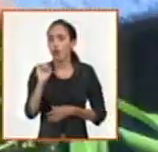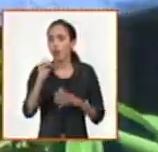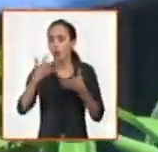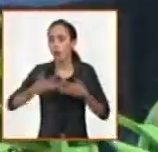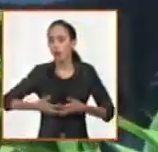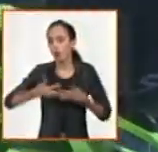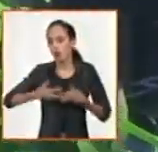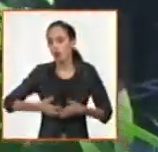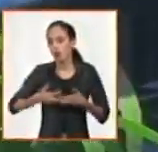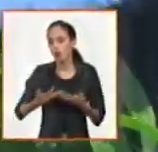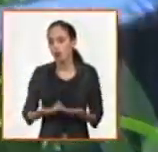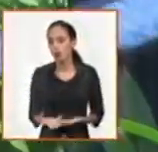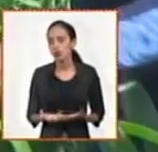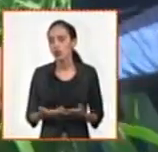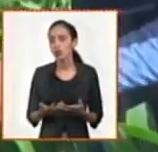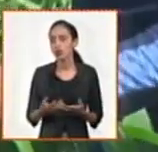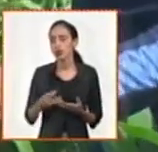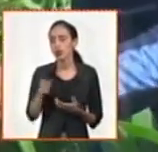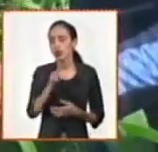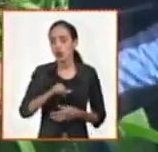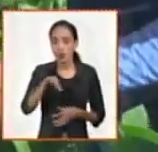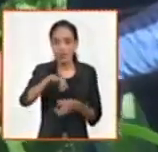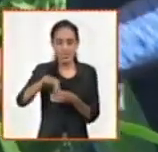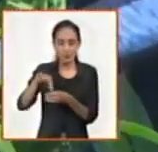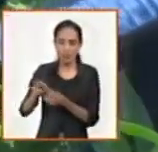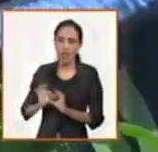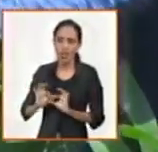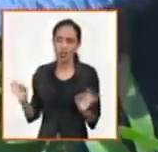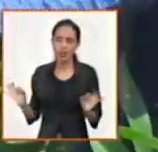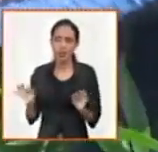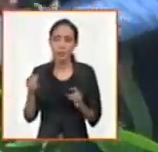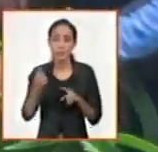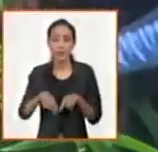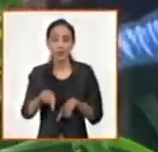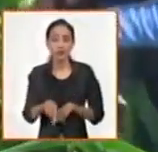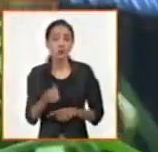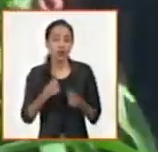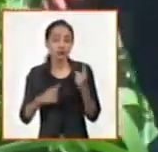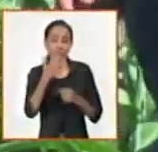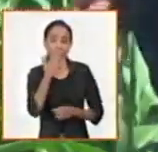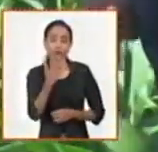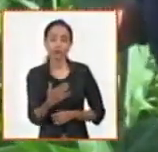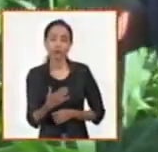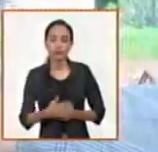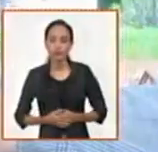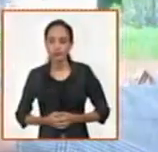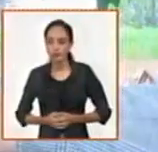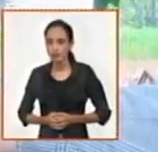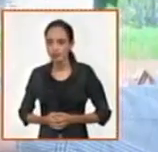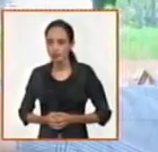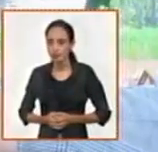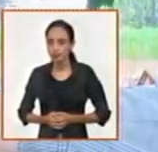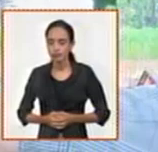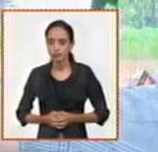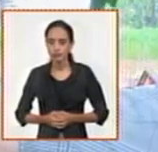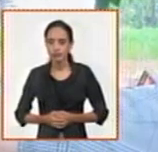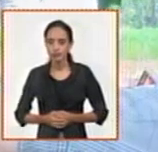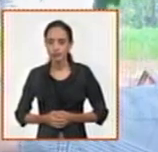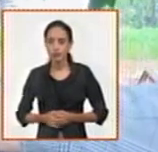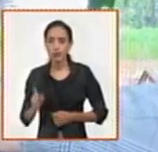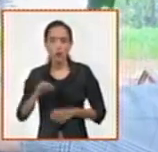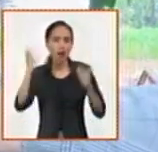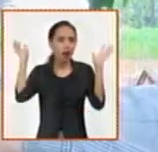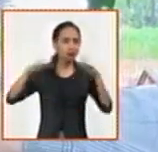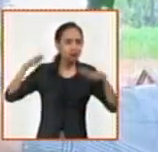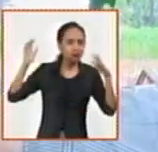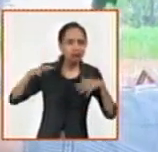producción de sorgo con semillas de alta calidad. Pero el sorgo es un cultivo noble que es resistente a la escasez de